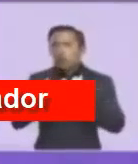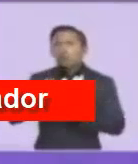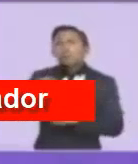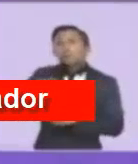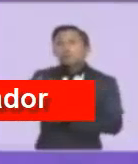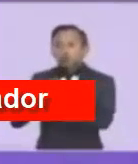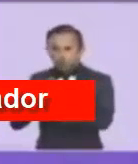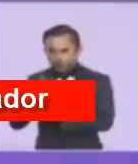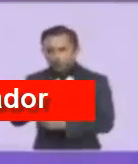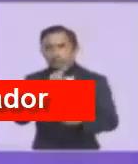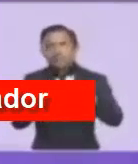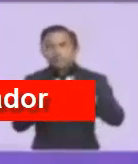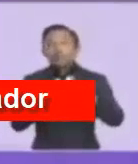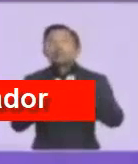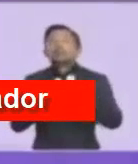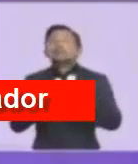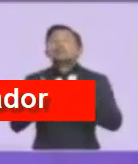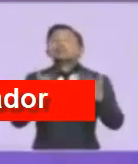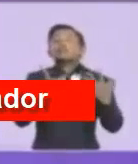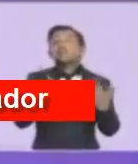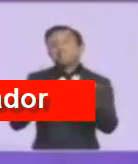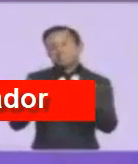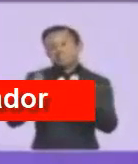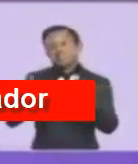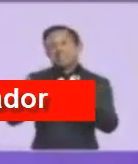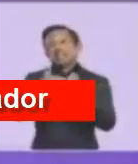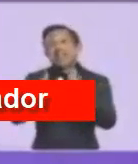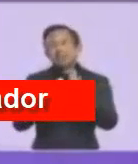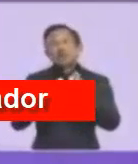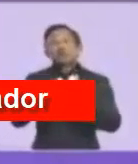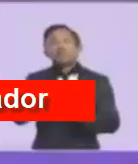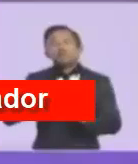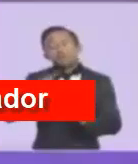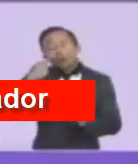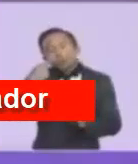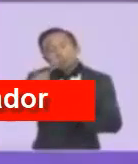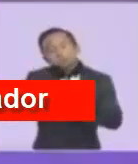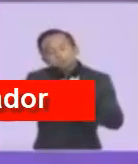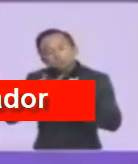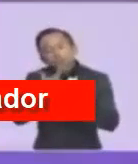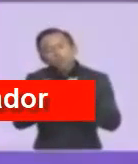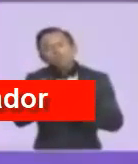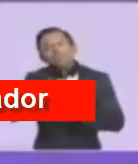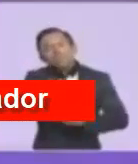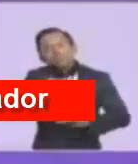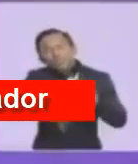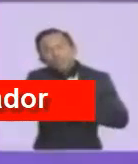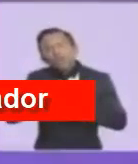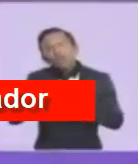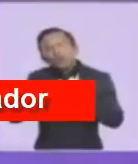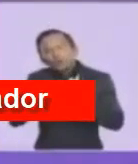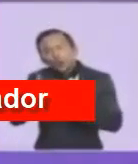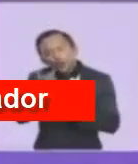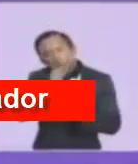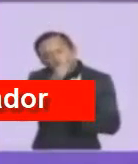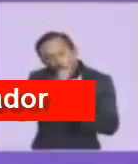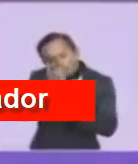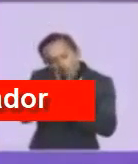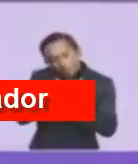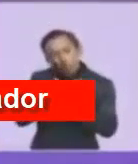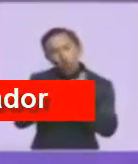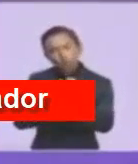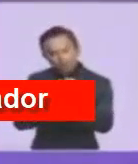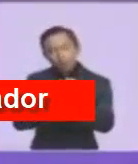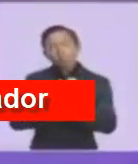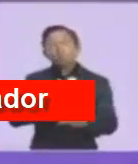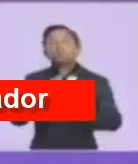parte peligrosa en términos de lo que son capaces de lanzar, porque uno construye cuando habla y ellos